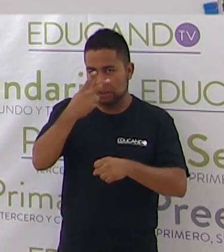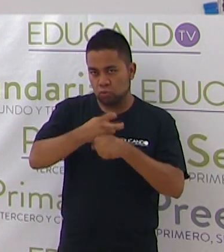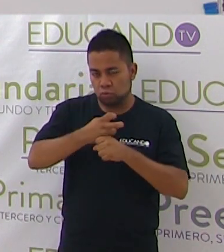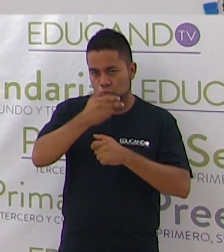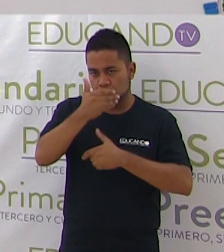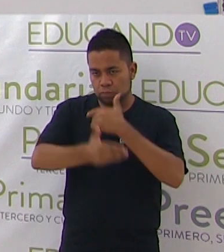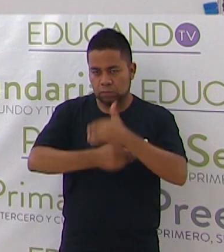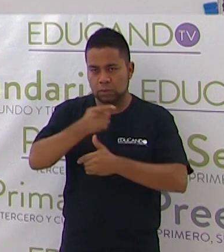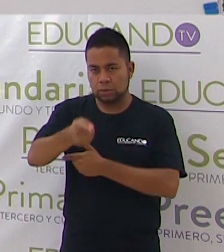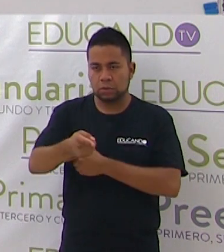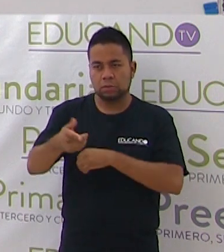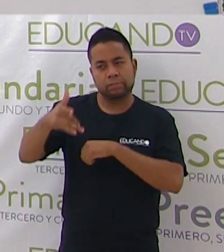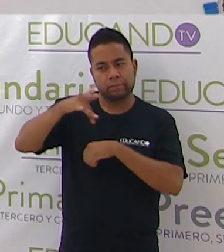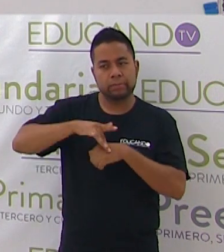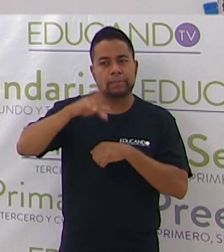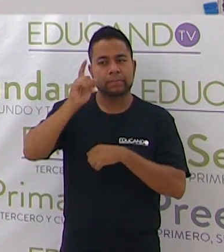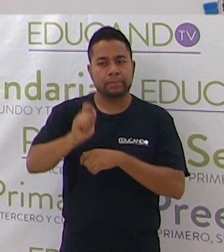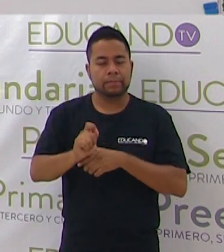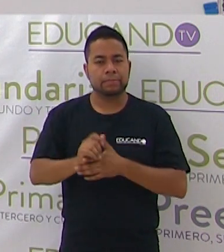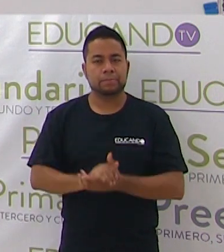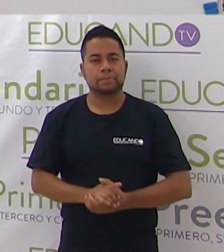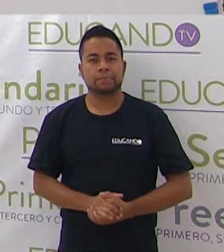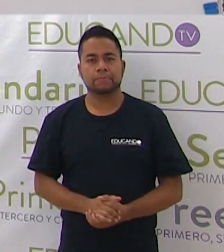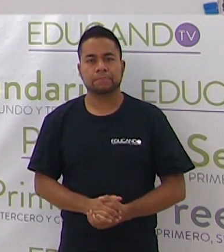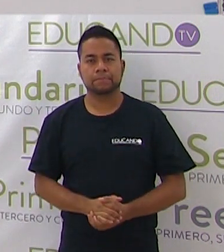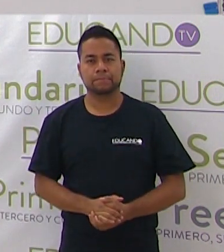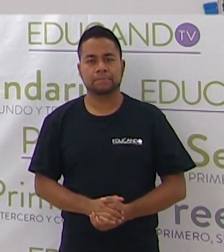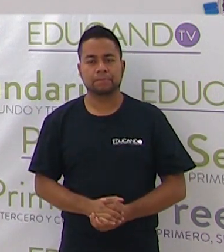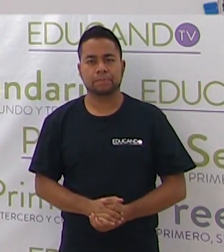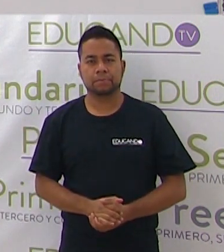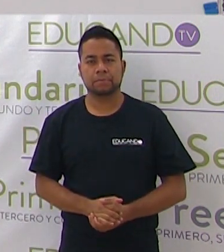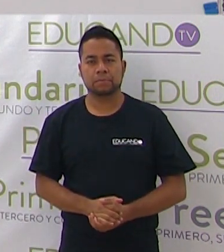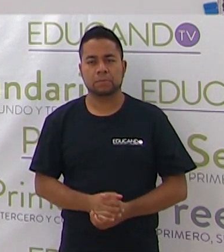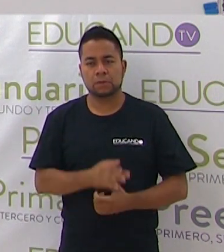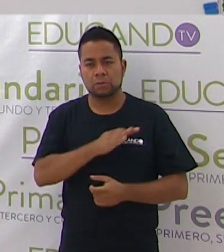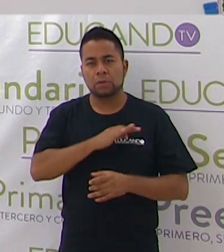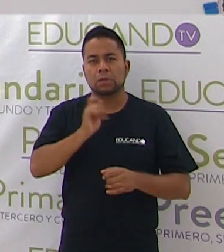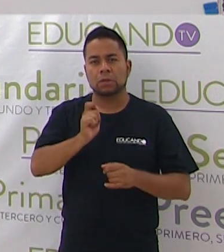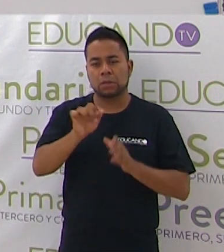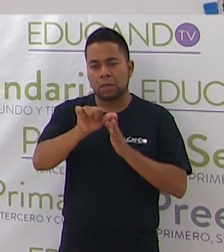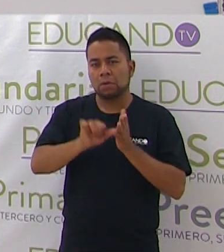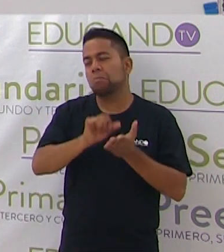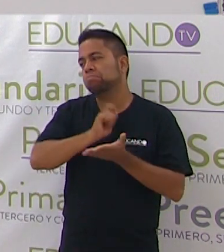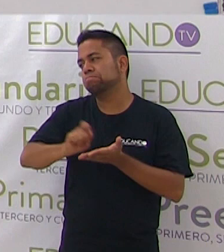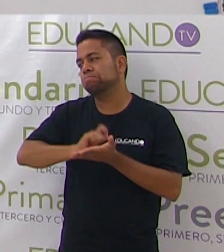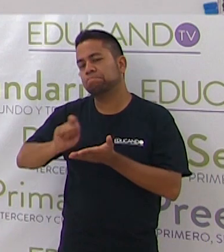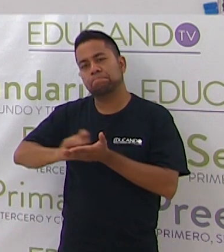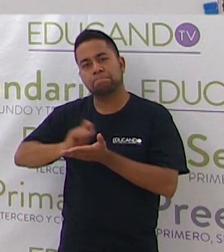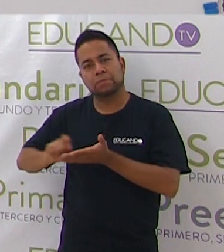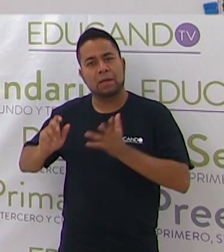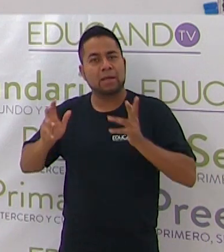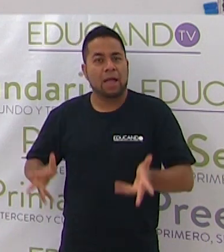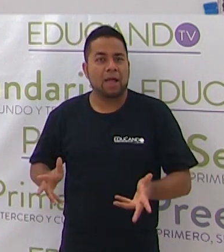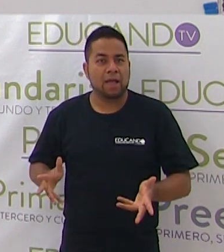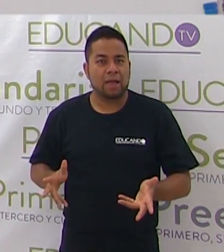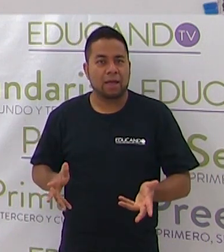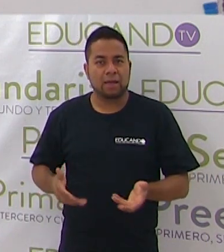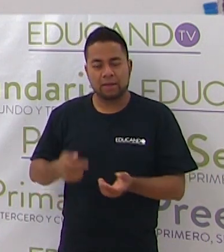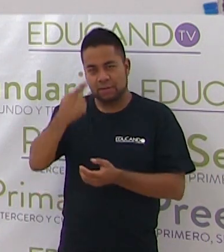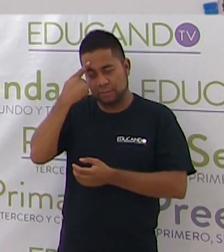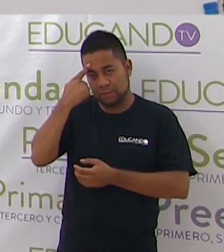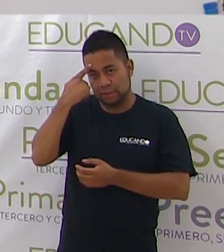paso que ustedes van a dar sería pues ponerse a escribir su artículo. Pero para